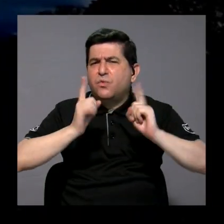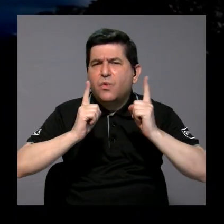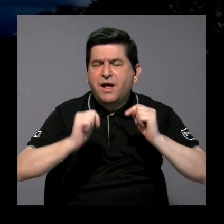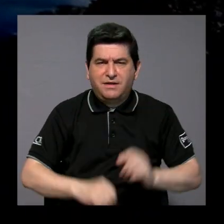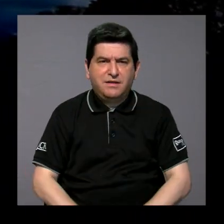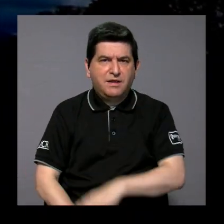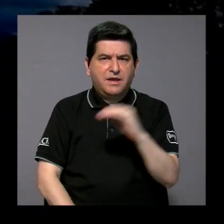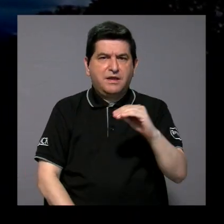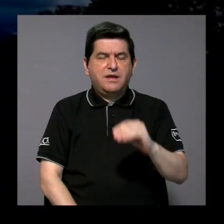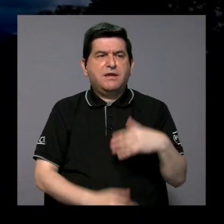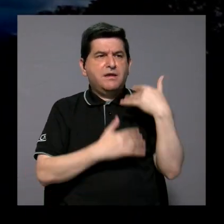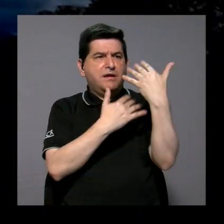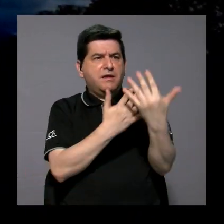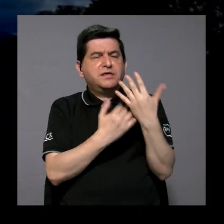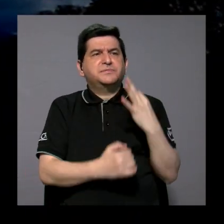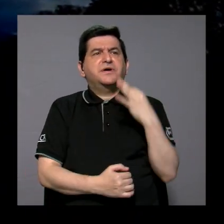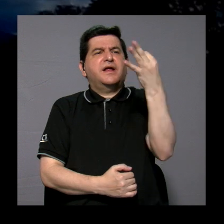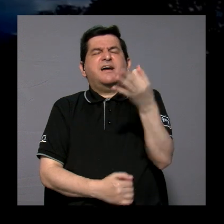debemos esperar para el futuro?